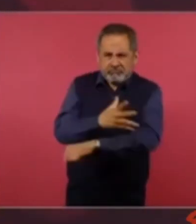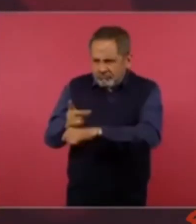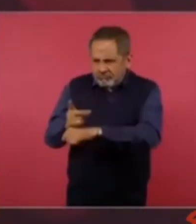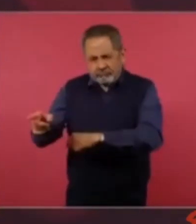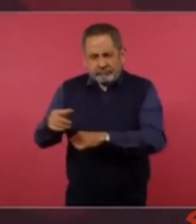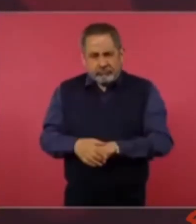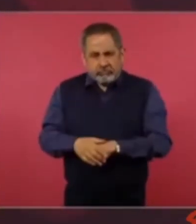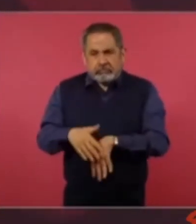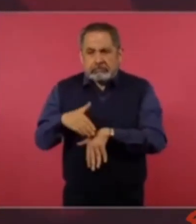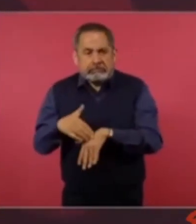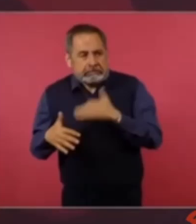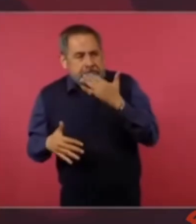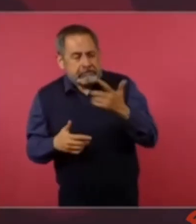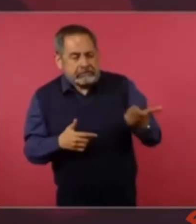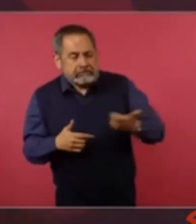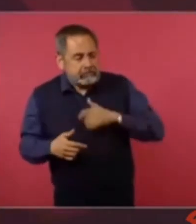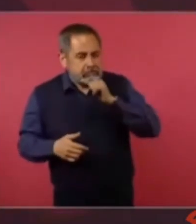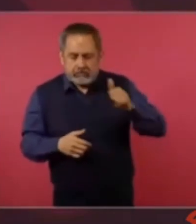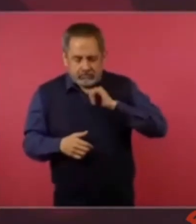incorruptibles.